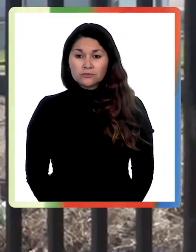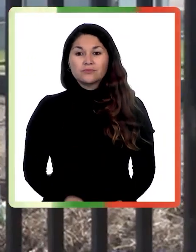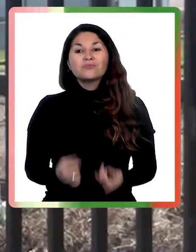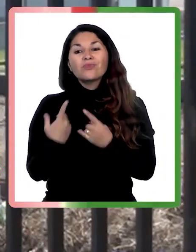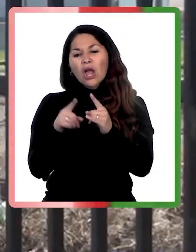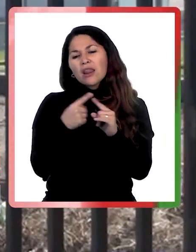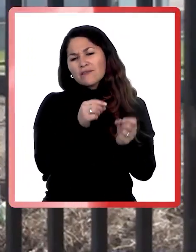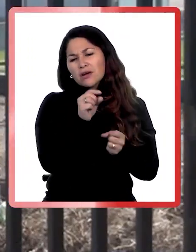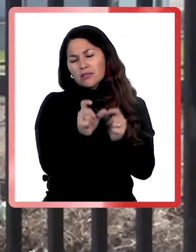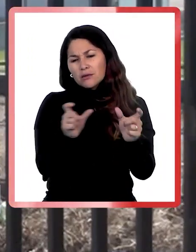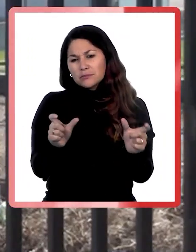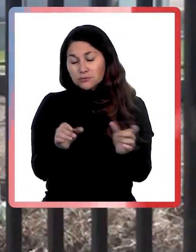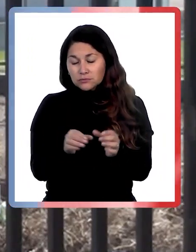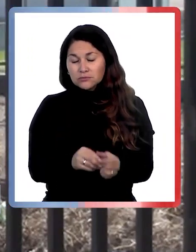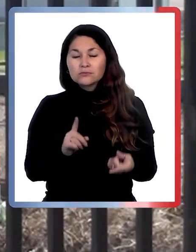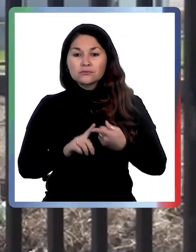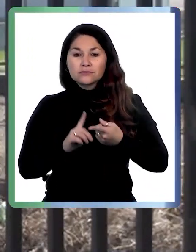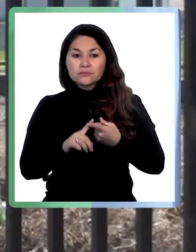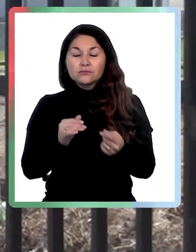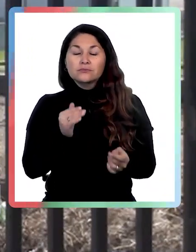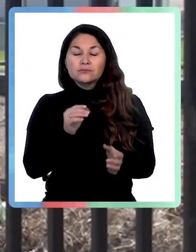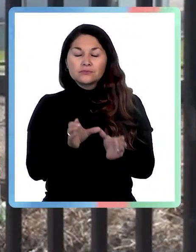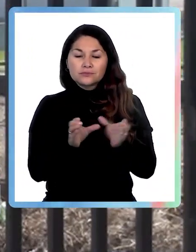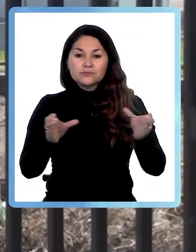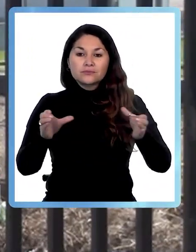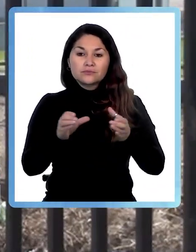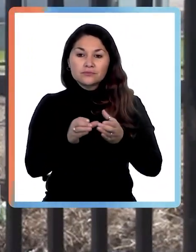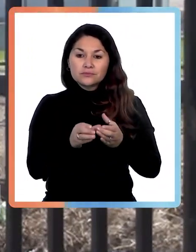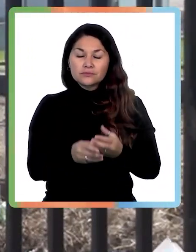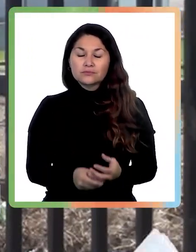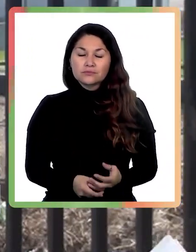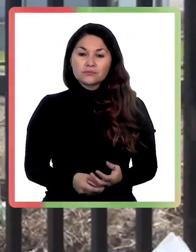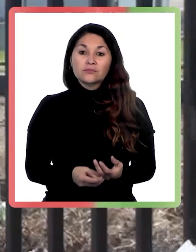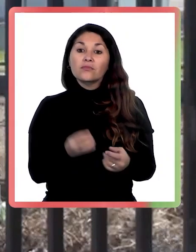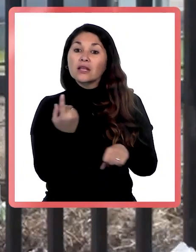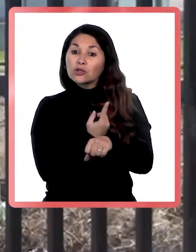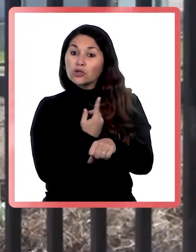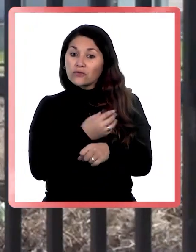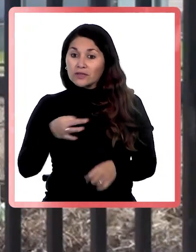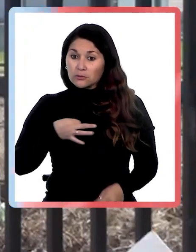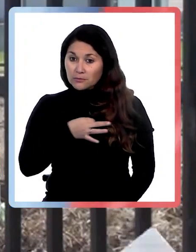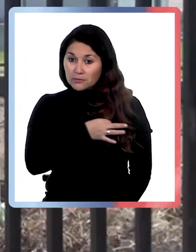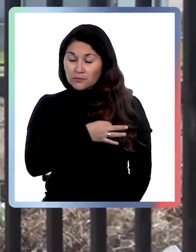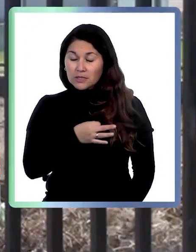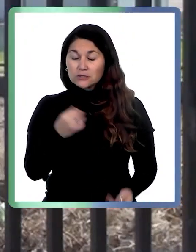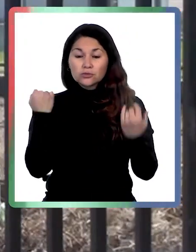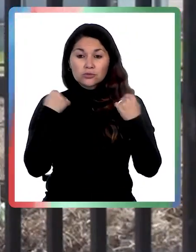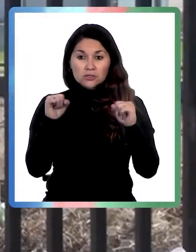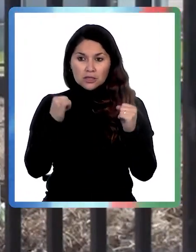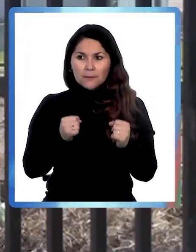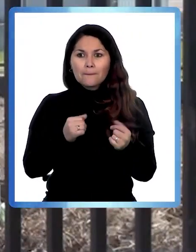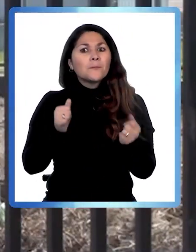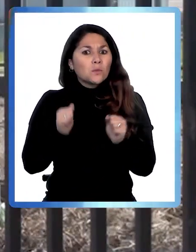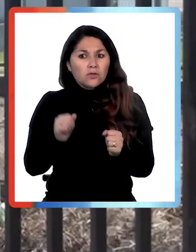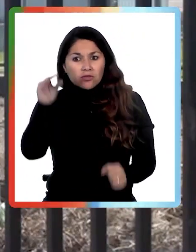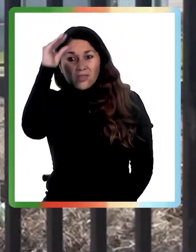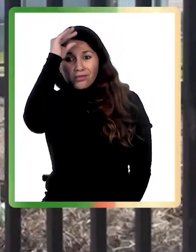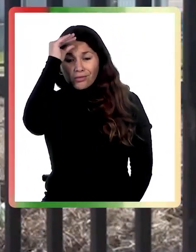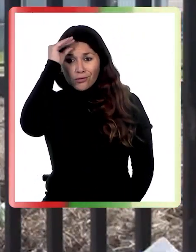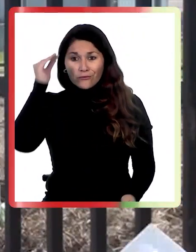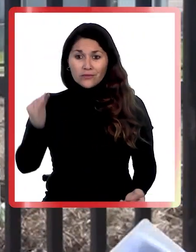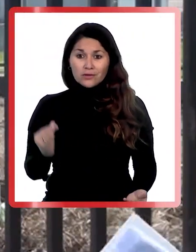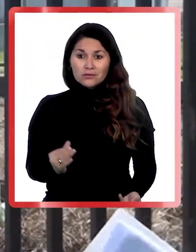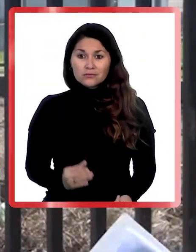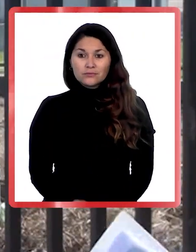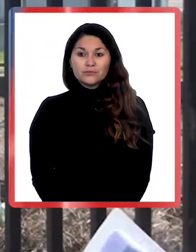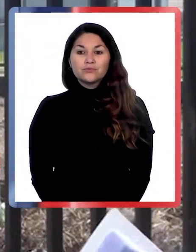también Jorge cortar y los demás integrantes de la de la mesa han estado en el tema hablaron con el ministro de deporte para que podamos confiar en alguien